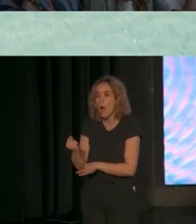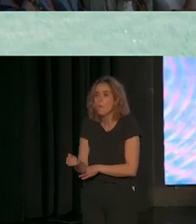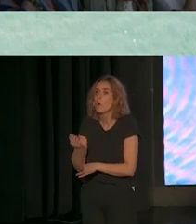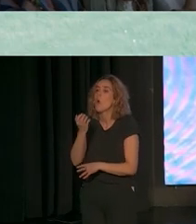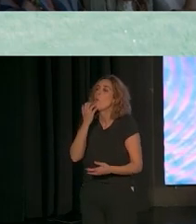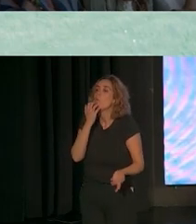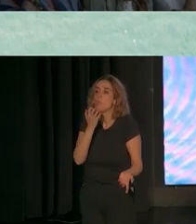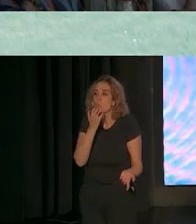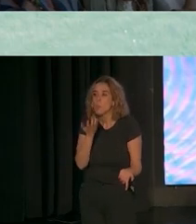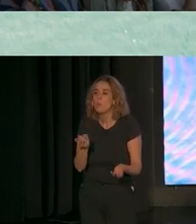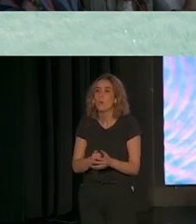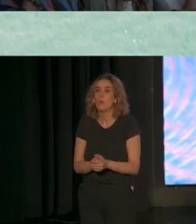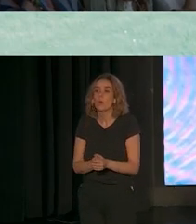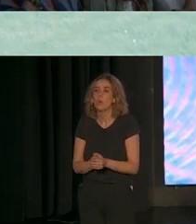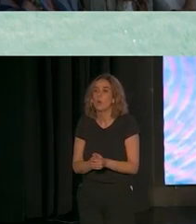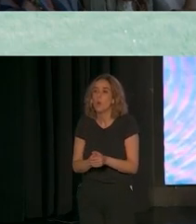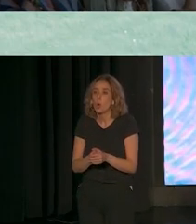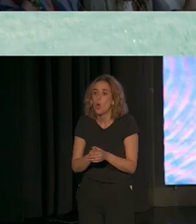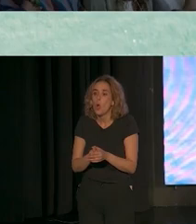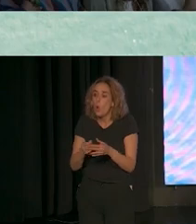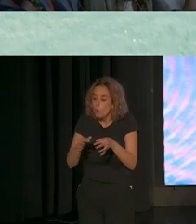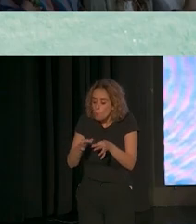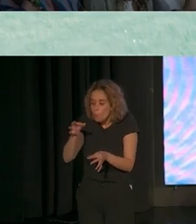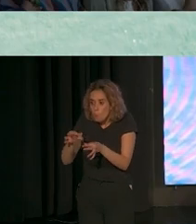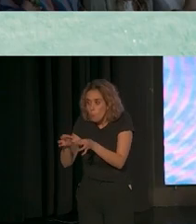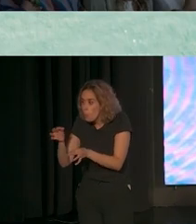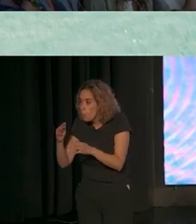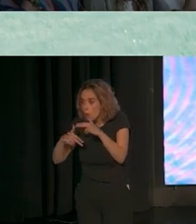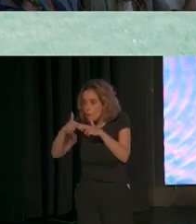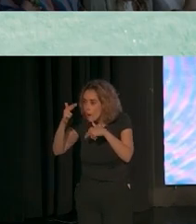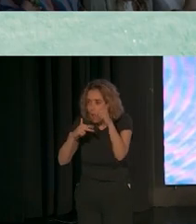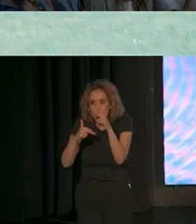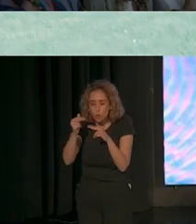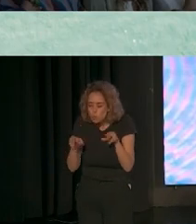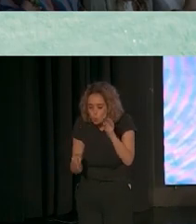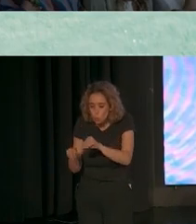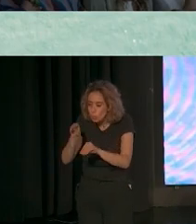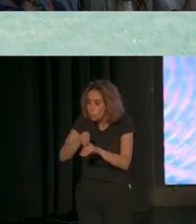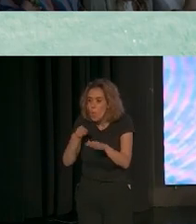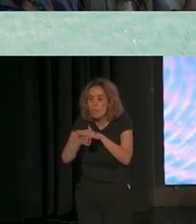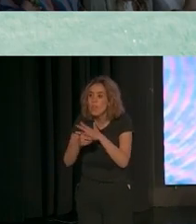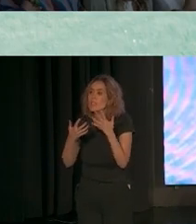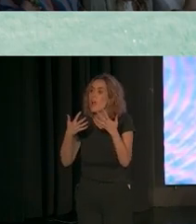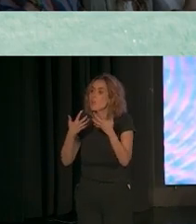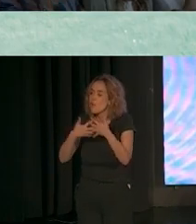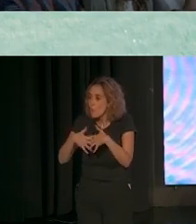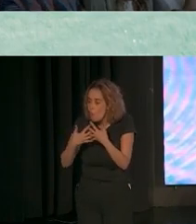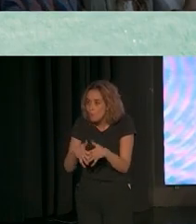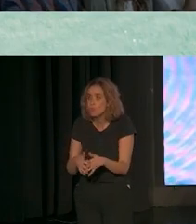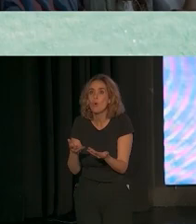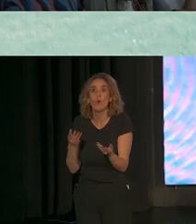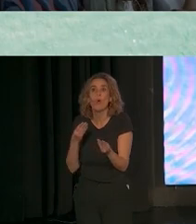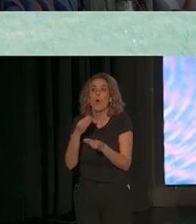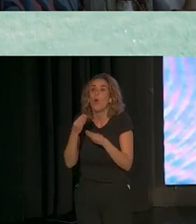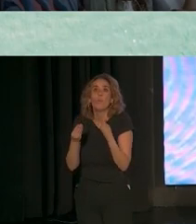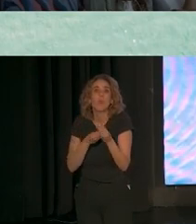ejemplo los bloques para construir, el desarrollo motor, el